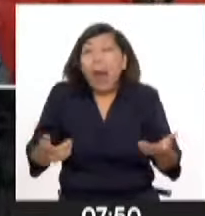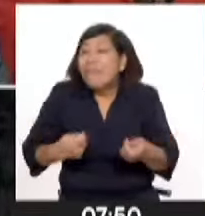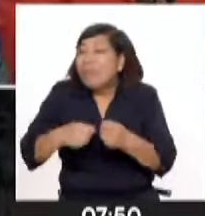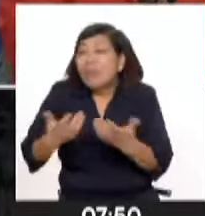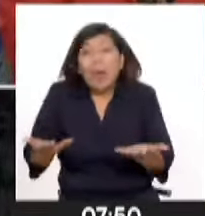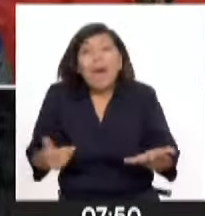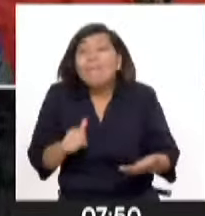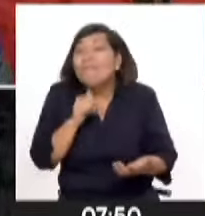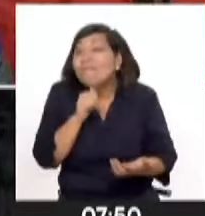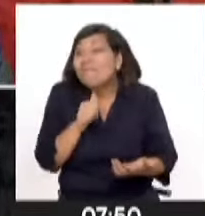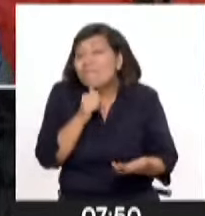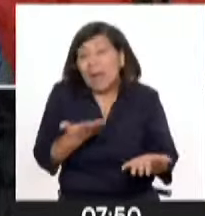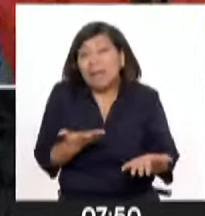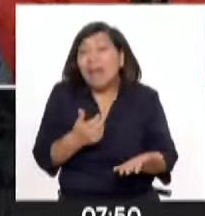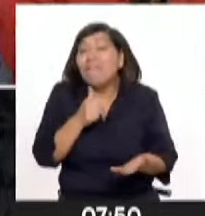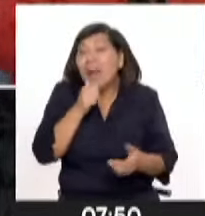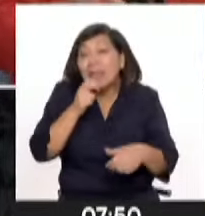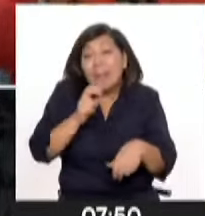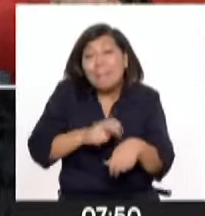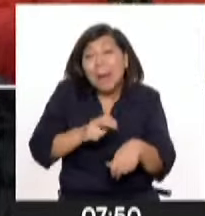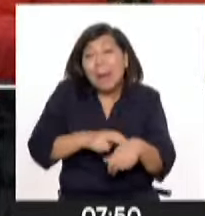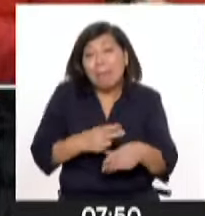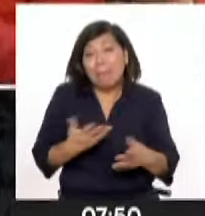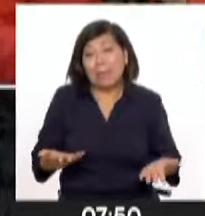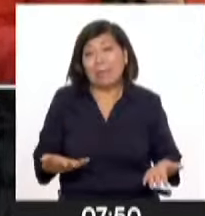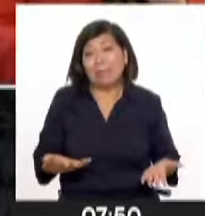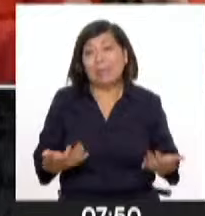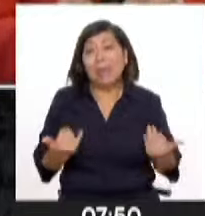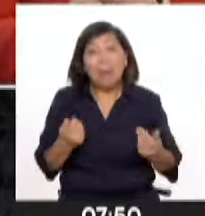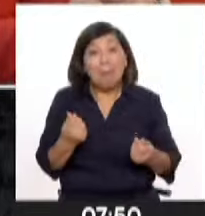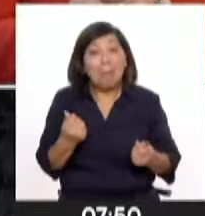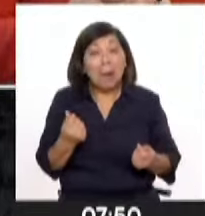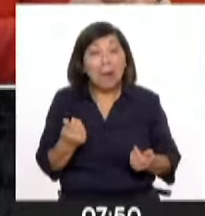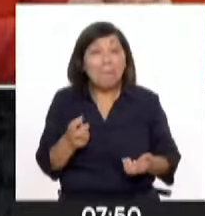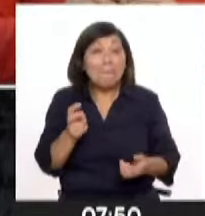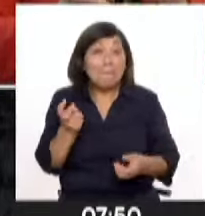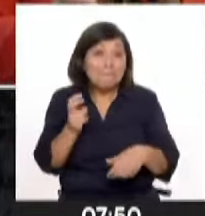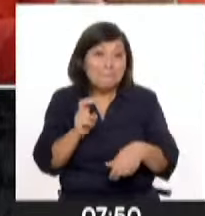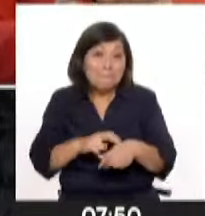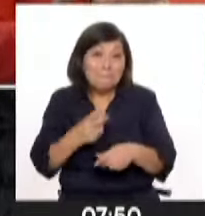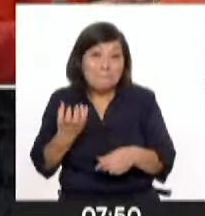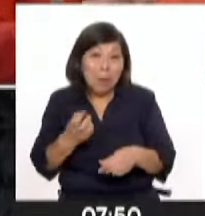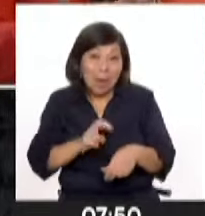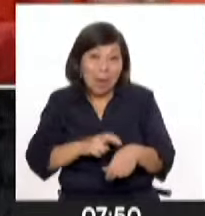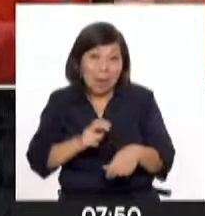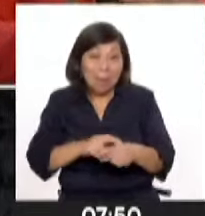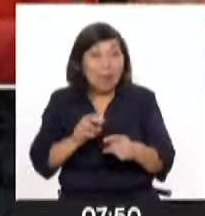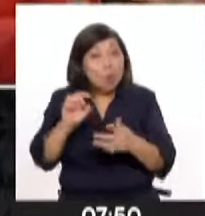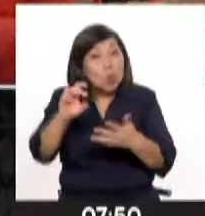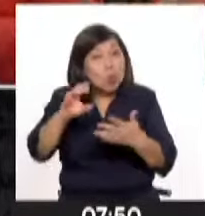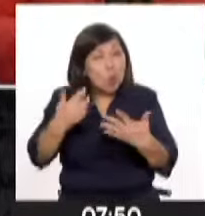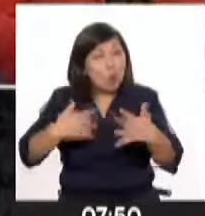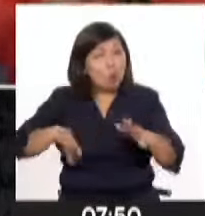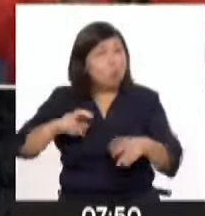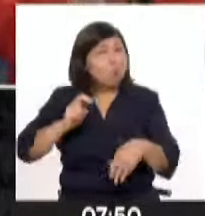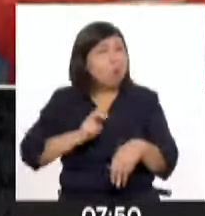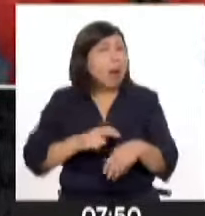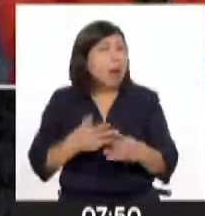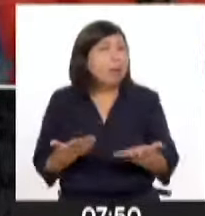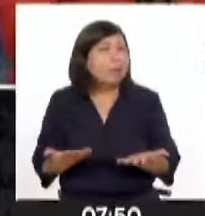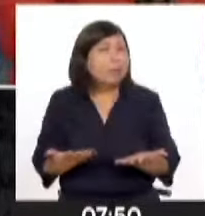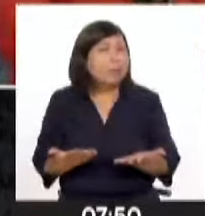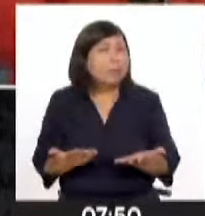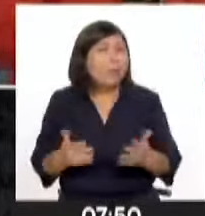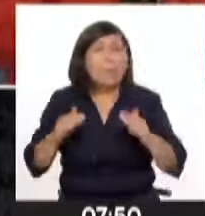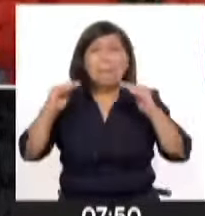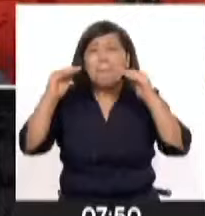hay desabastecimiento de papa en el mercado y al contrario, el precio de la papa sobre todo las variedades que más se consumen, está